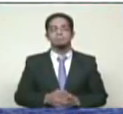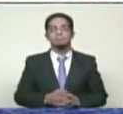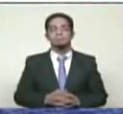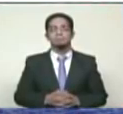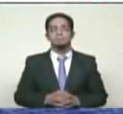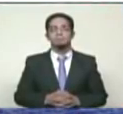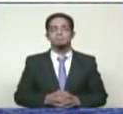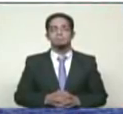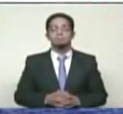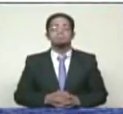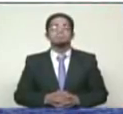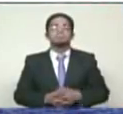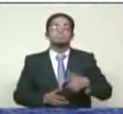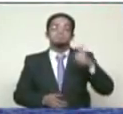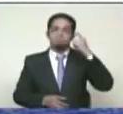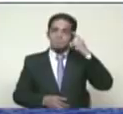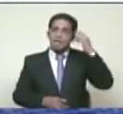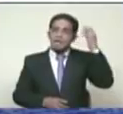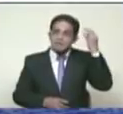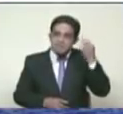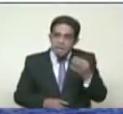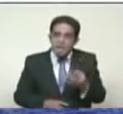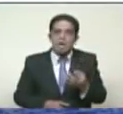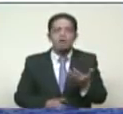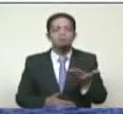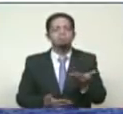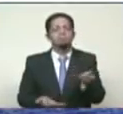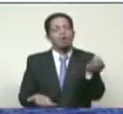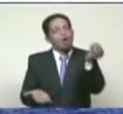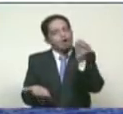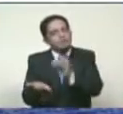los caminos constitucionales una vez más